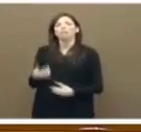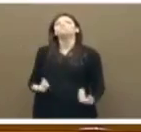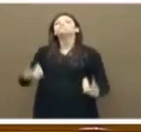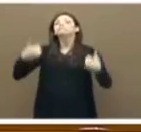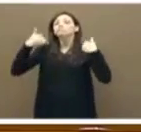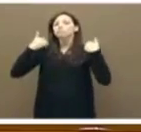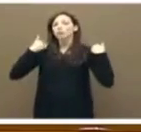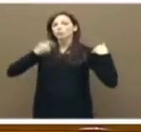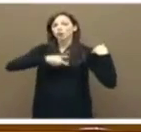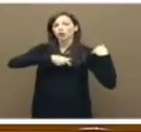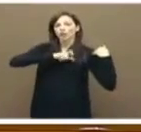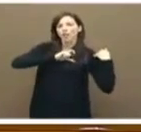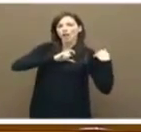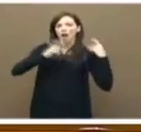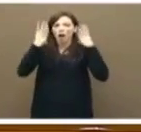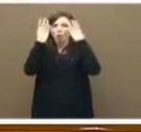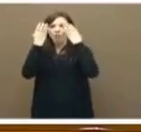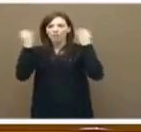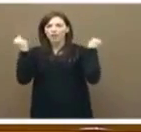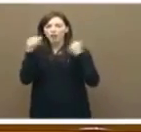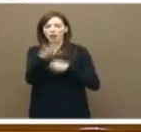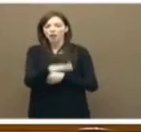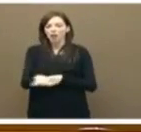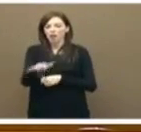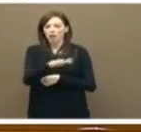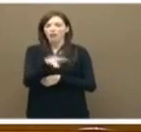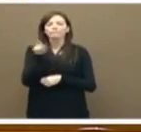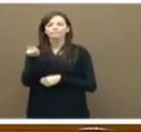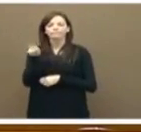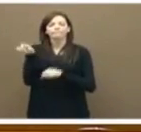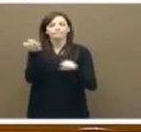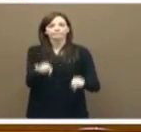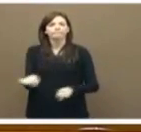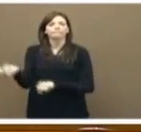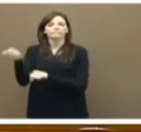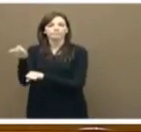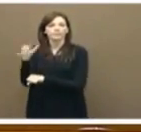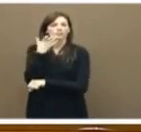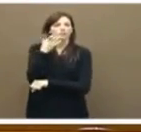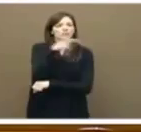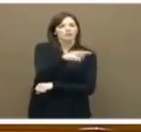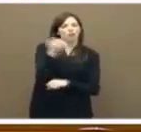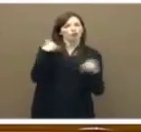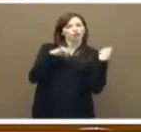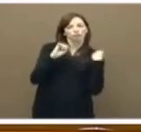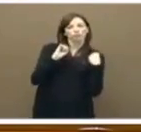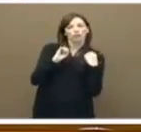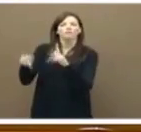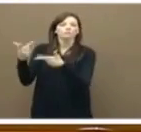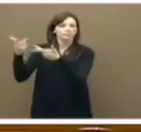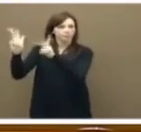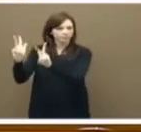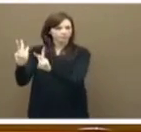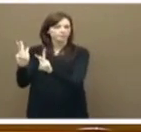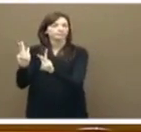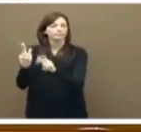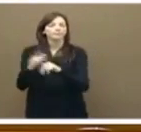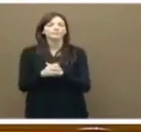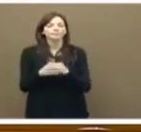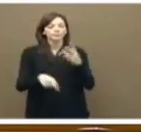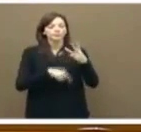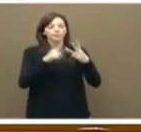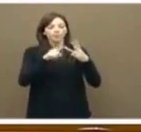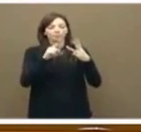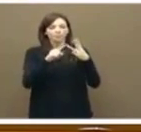de la autoridad, policías locales y Guardia Civil frente a conductas que vulneren la normativa. Evitar